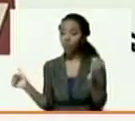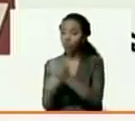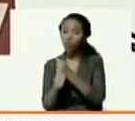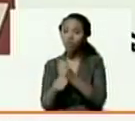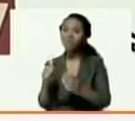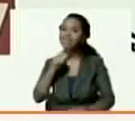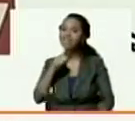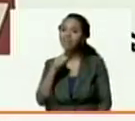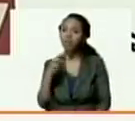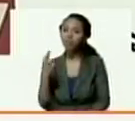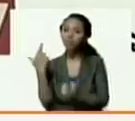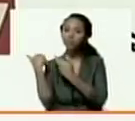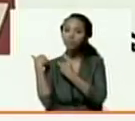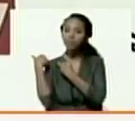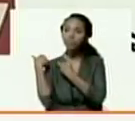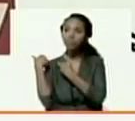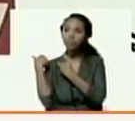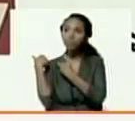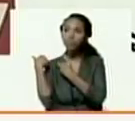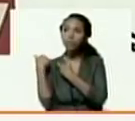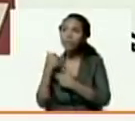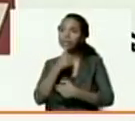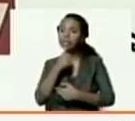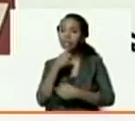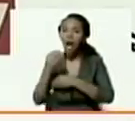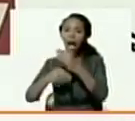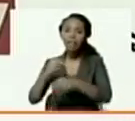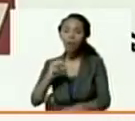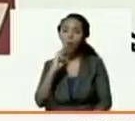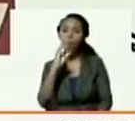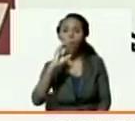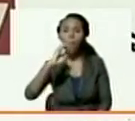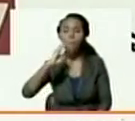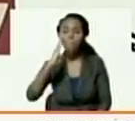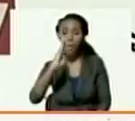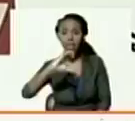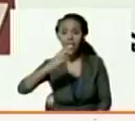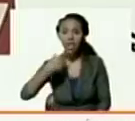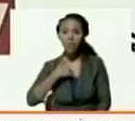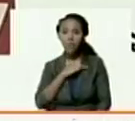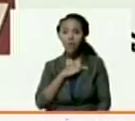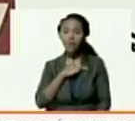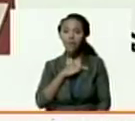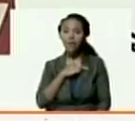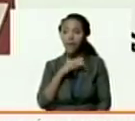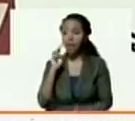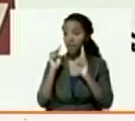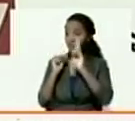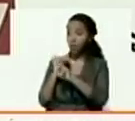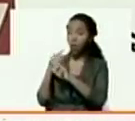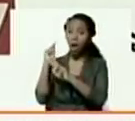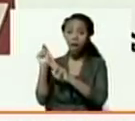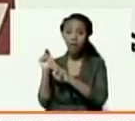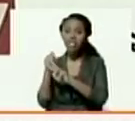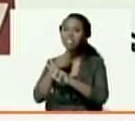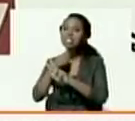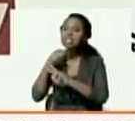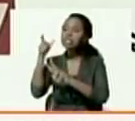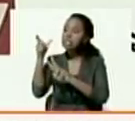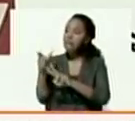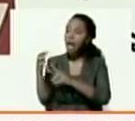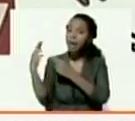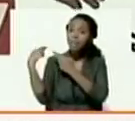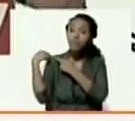inmediatamente quiénes conforman la VC nuestra, y veo ahí quiénes en esa VC